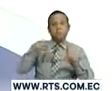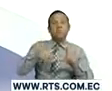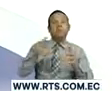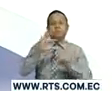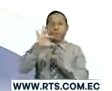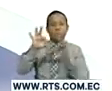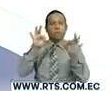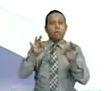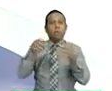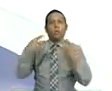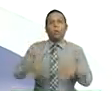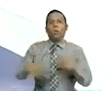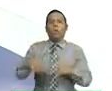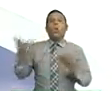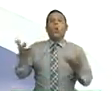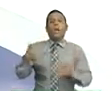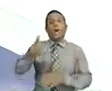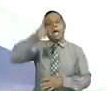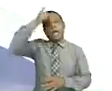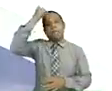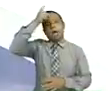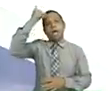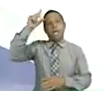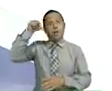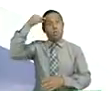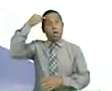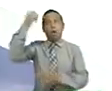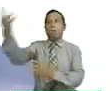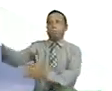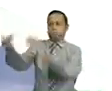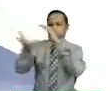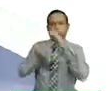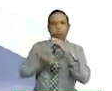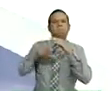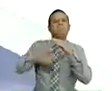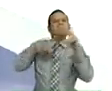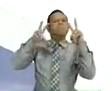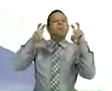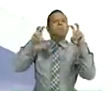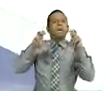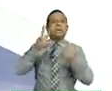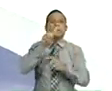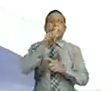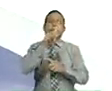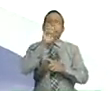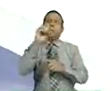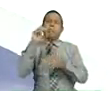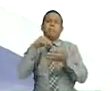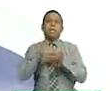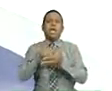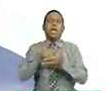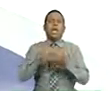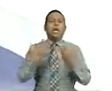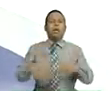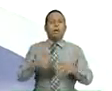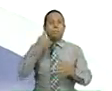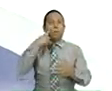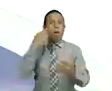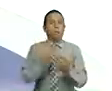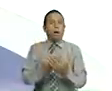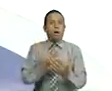100.000 pruebas PCR y además un equipo de profesionales dará asesoría sobre el COVID-19. A continuación, los detalles.